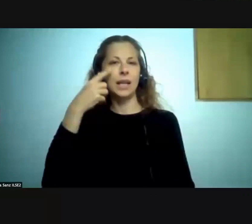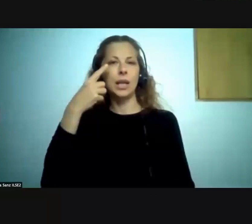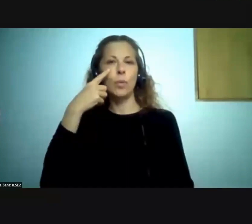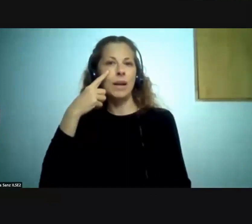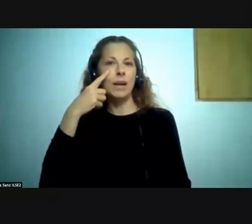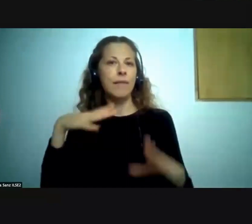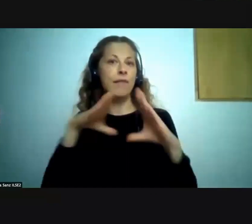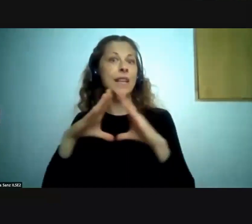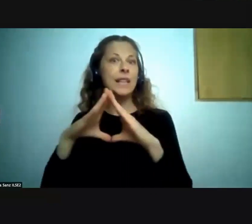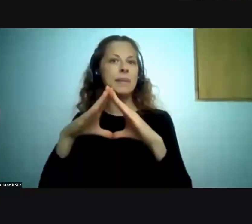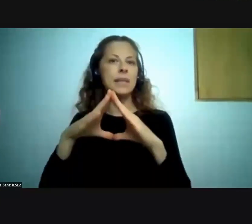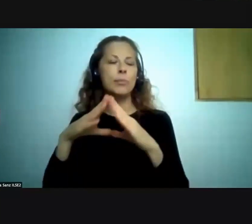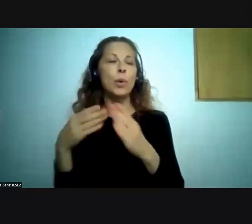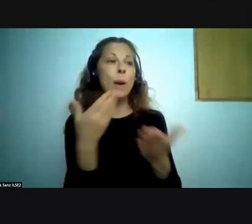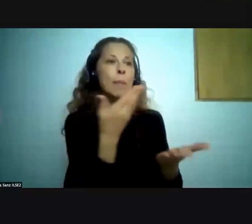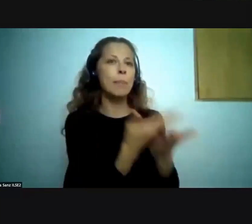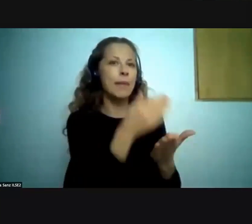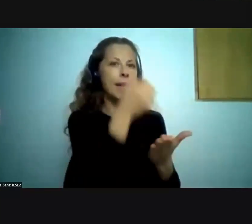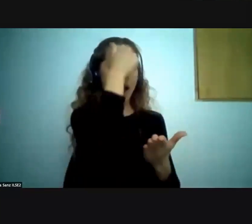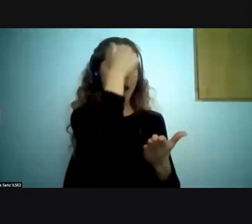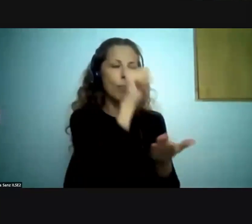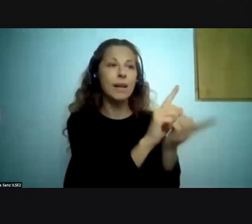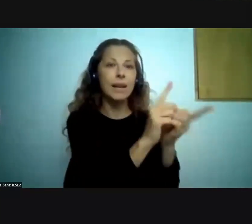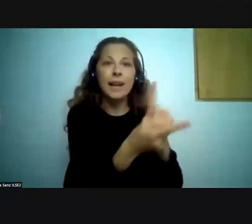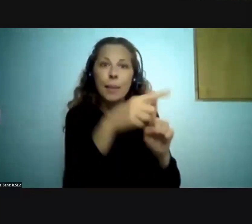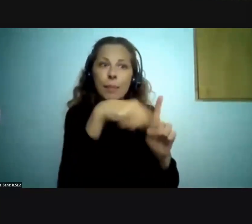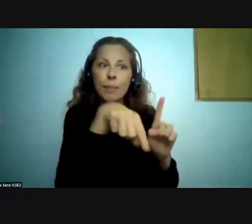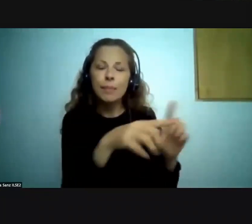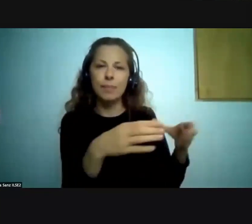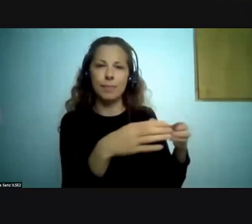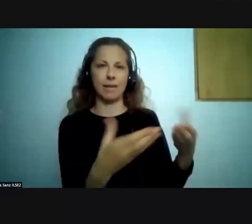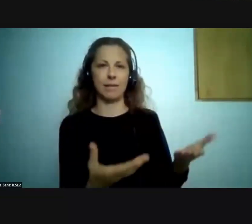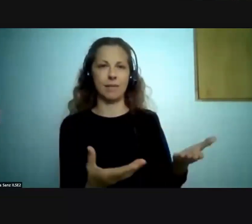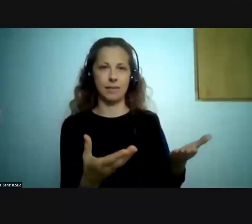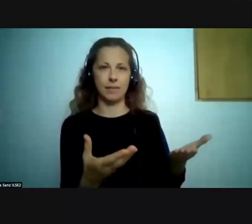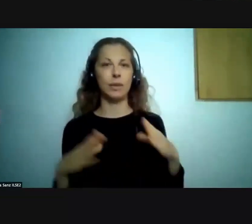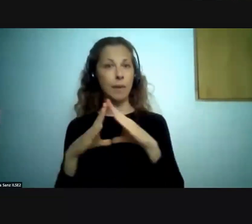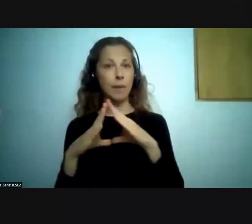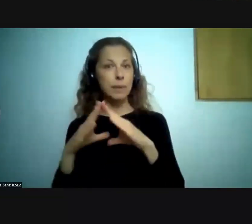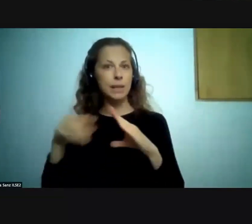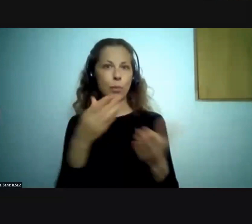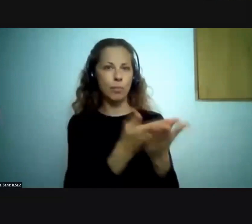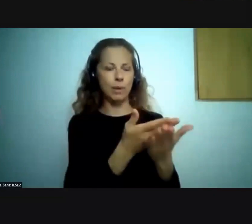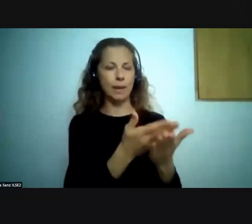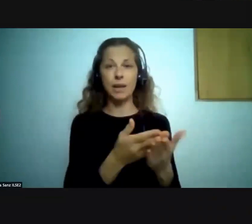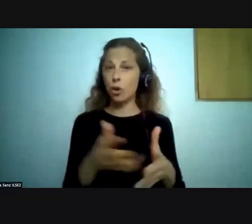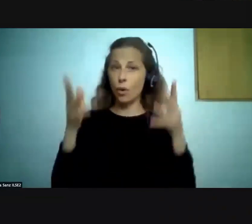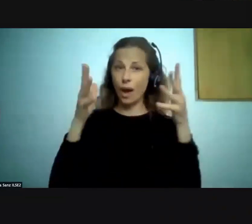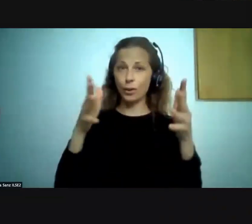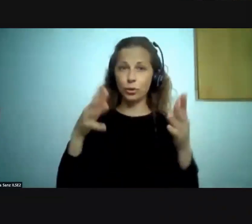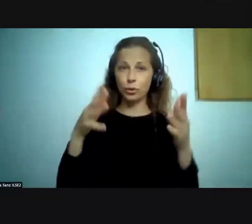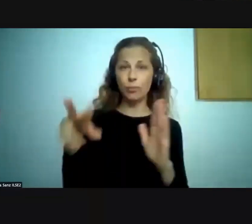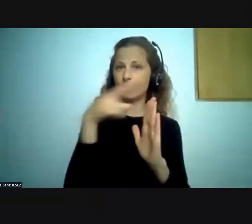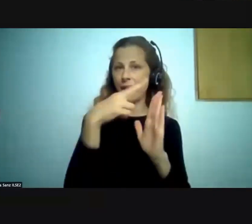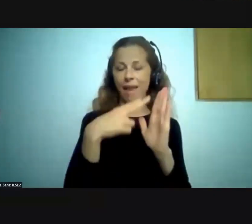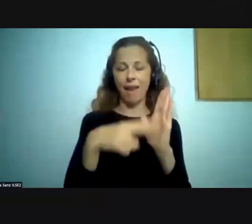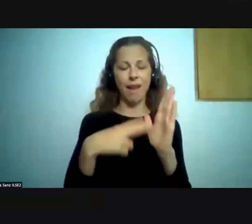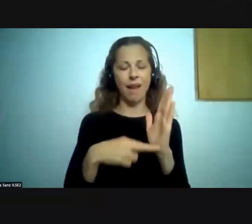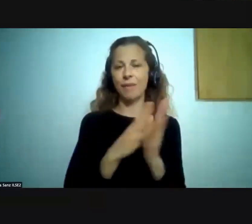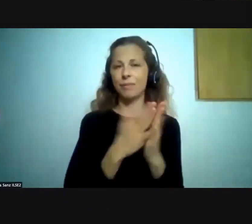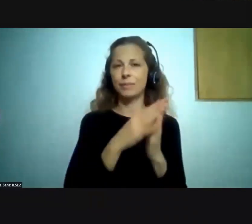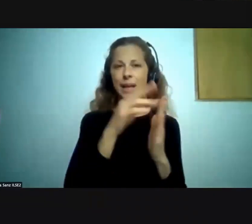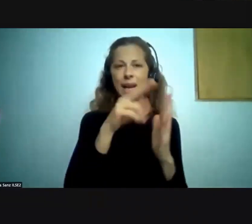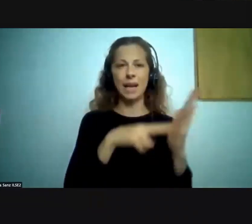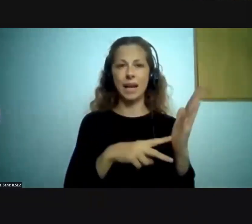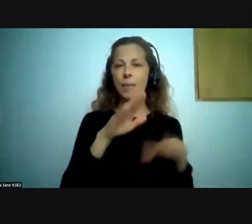es la transformación de los hombres, básicamente, ¿no? Entonces, bueno, pues que lean y verán que se desaparecen todas sus dudas y